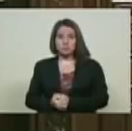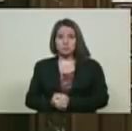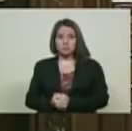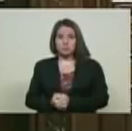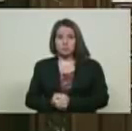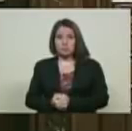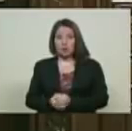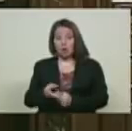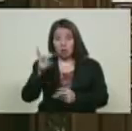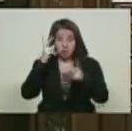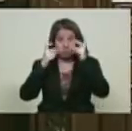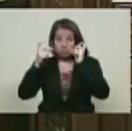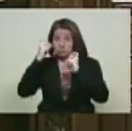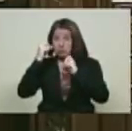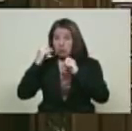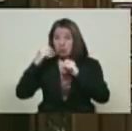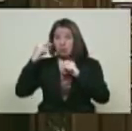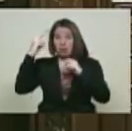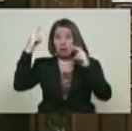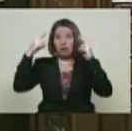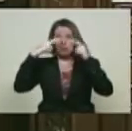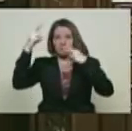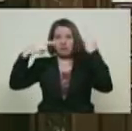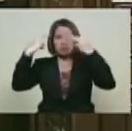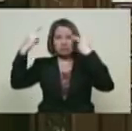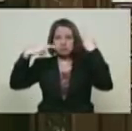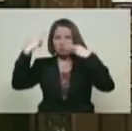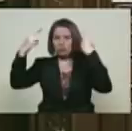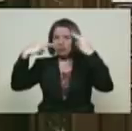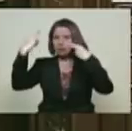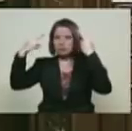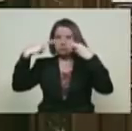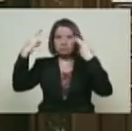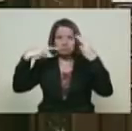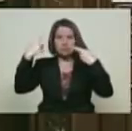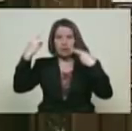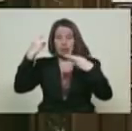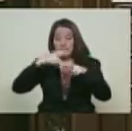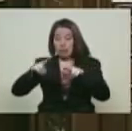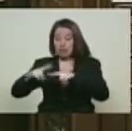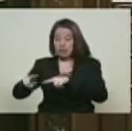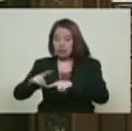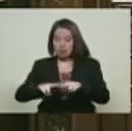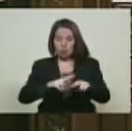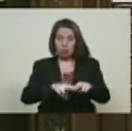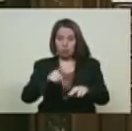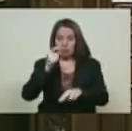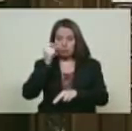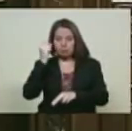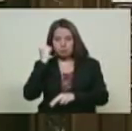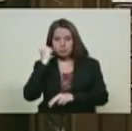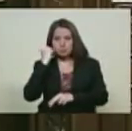Yo he escuchado reflexiones de niños venezolanos. He tenido acceso